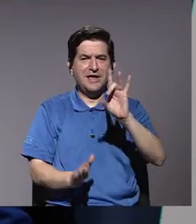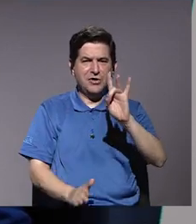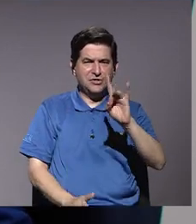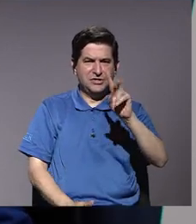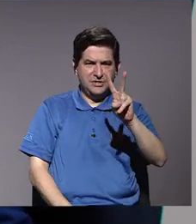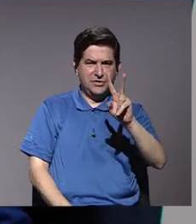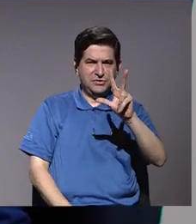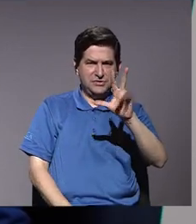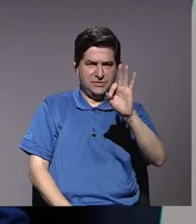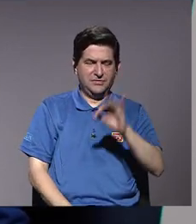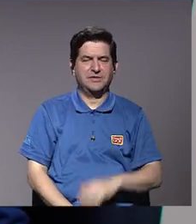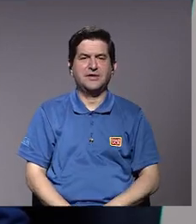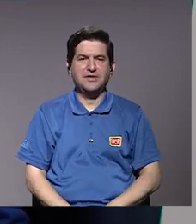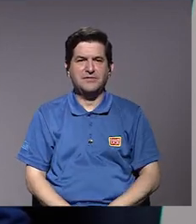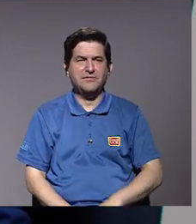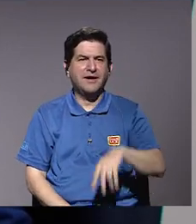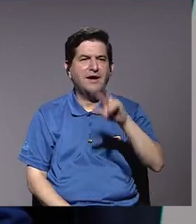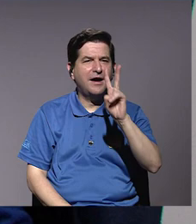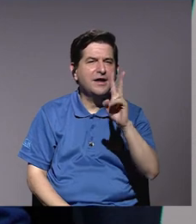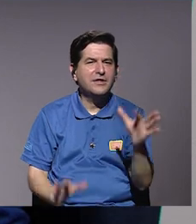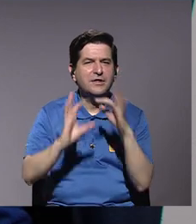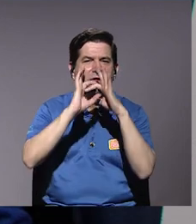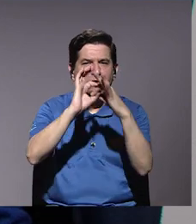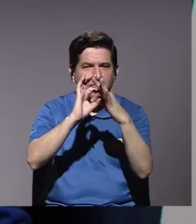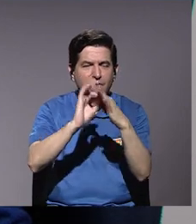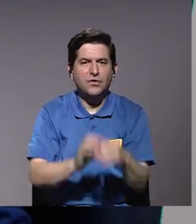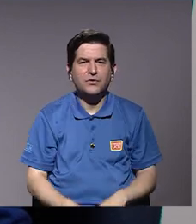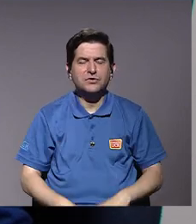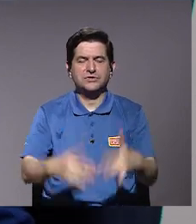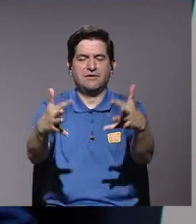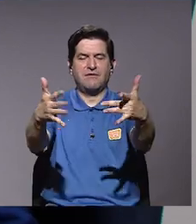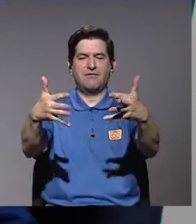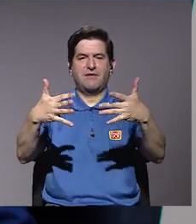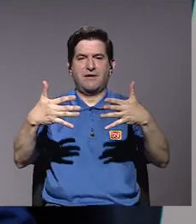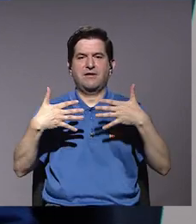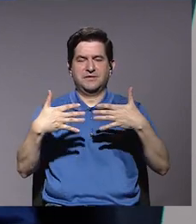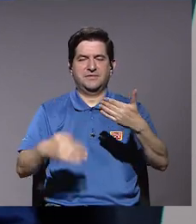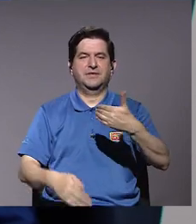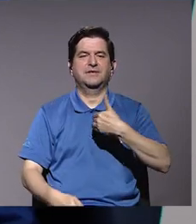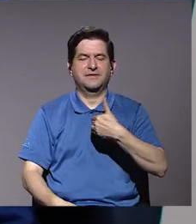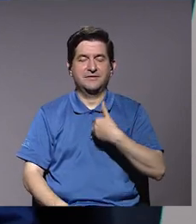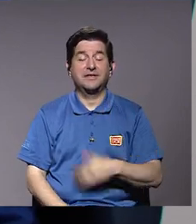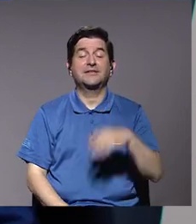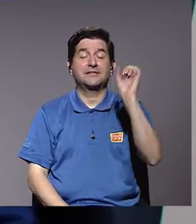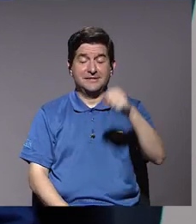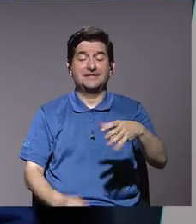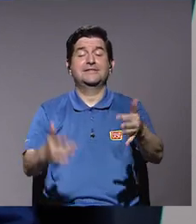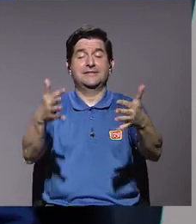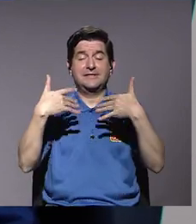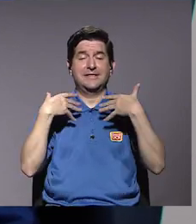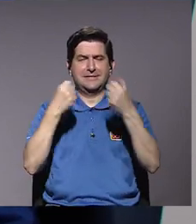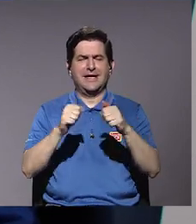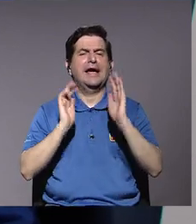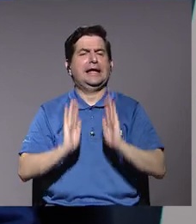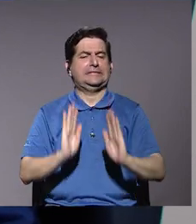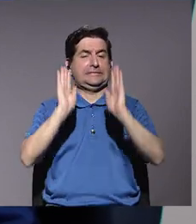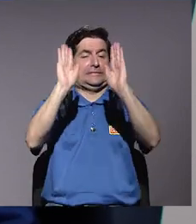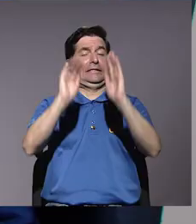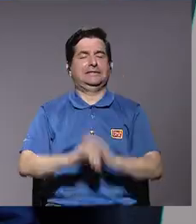viendo en la ley 8239, hay un par relacionados con el expediente que tenemos todos. El expediente de